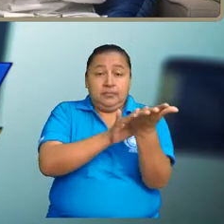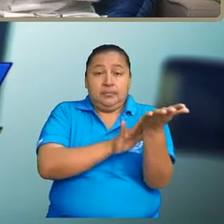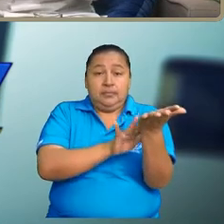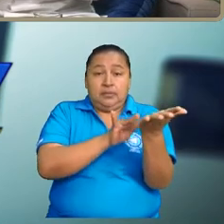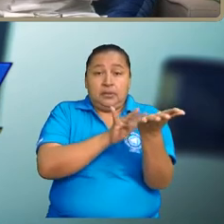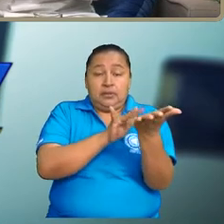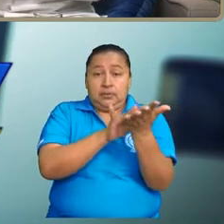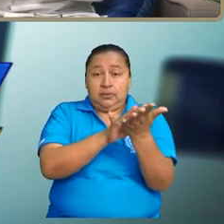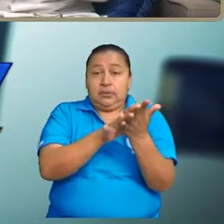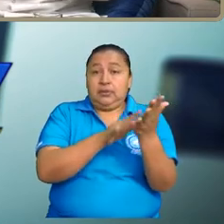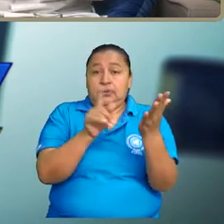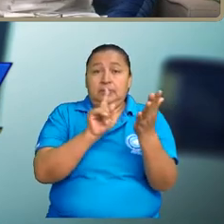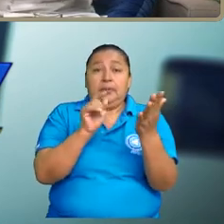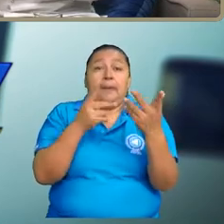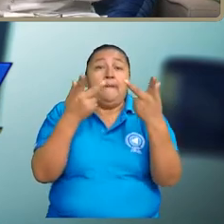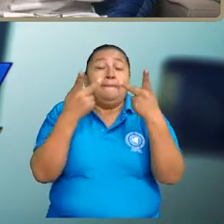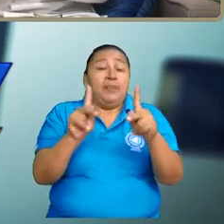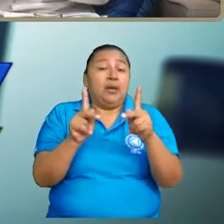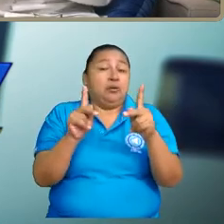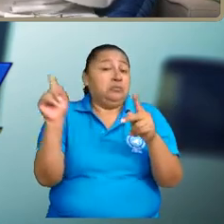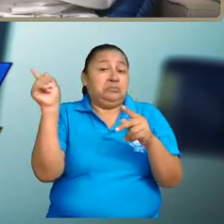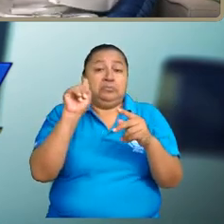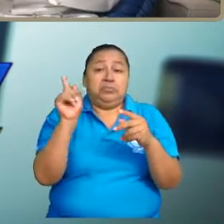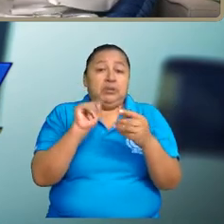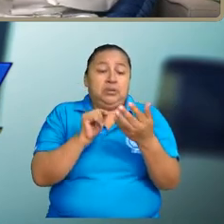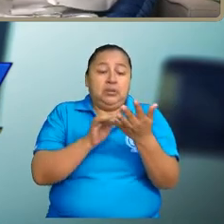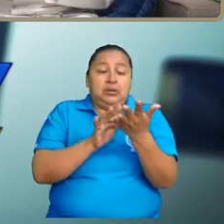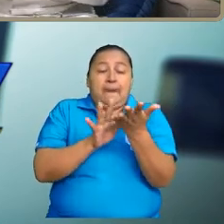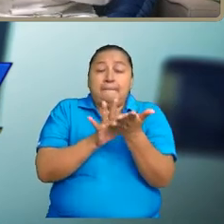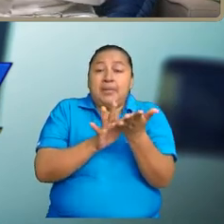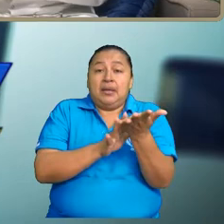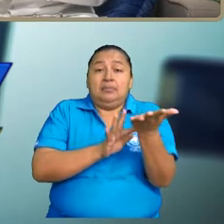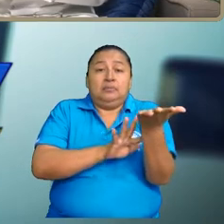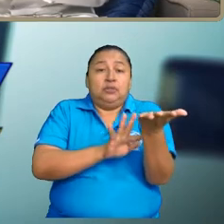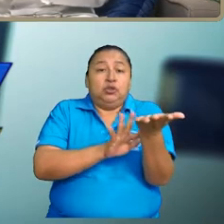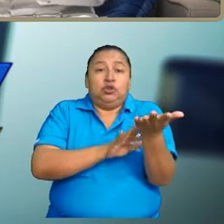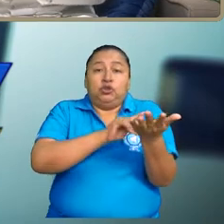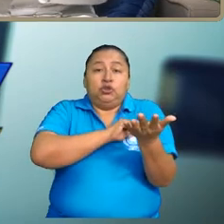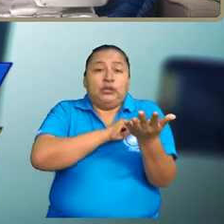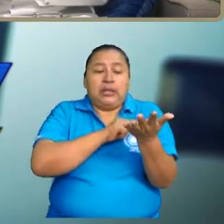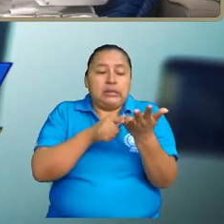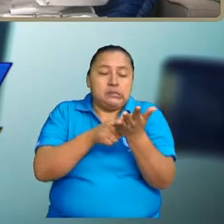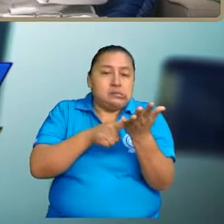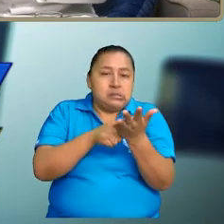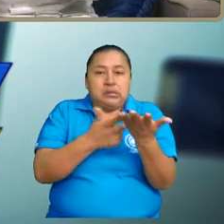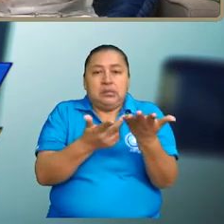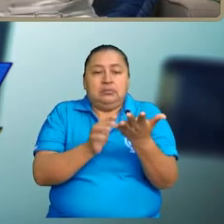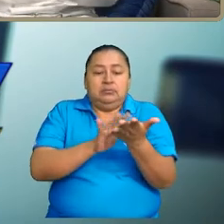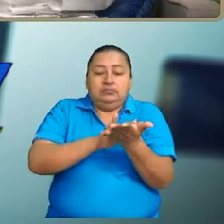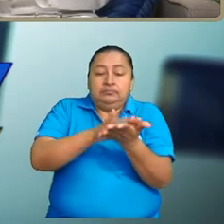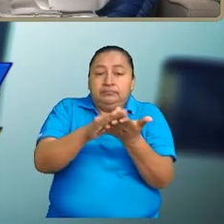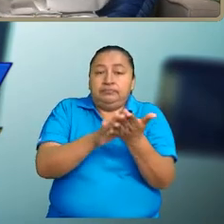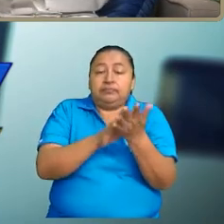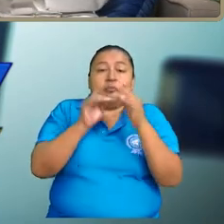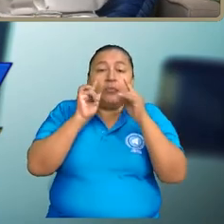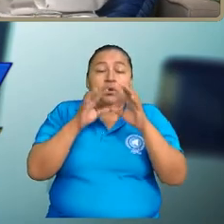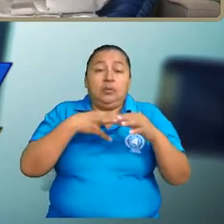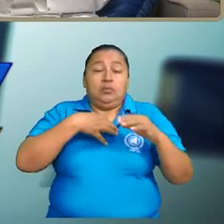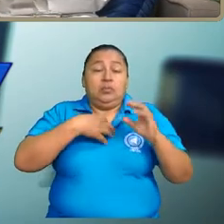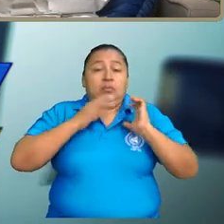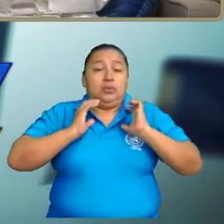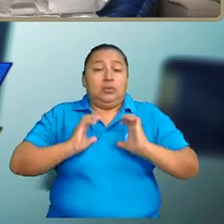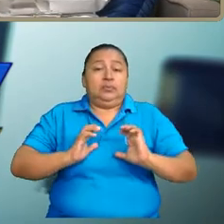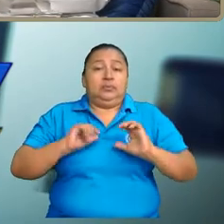el látex del guante, pero tampoco va a penetrar la piel, porque no tiene un serrucho. La piel es una capa protectora de nuestro cuerpo, de